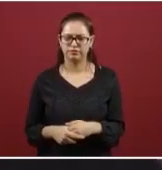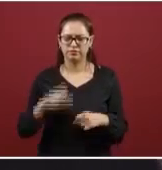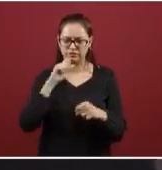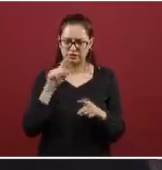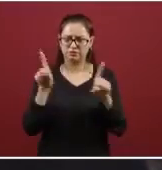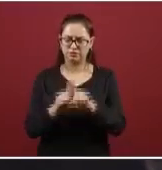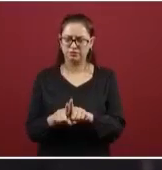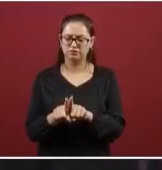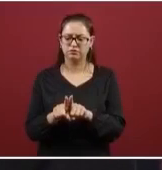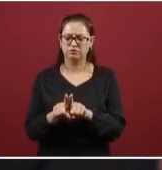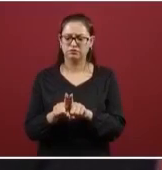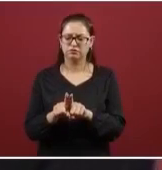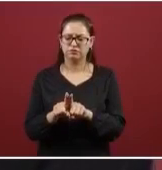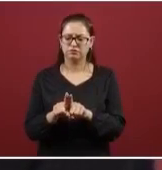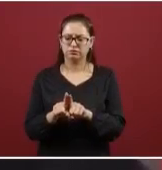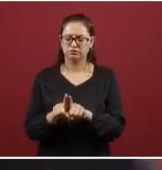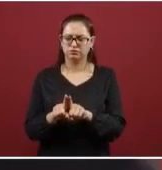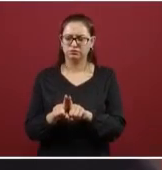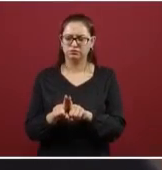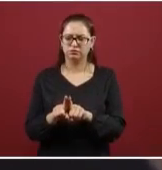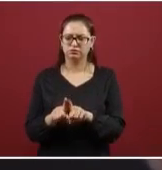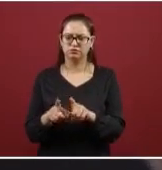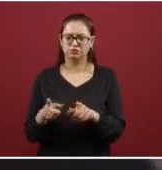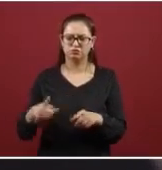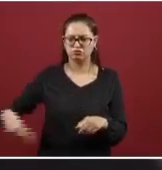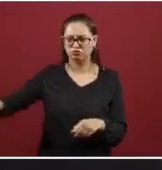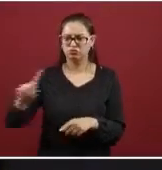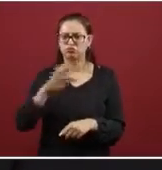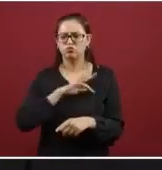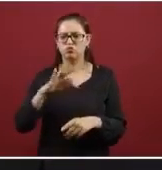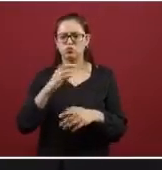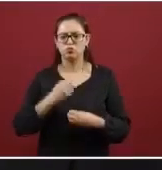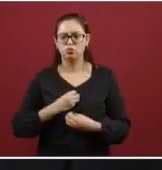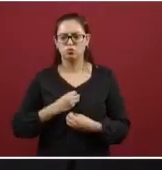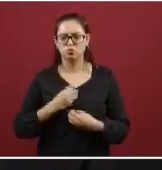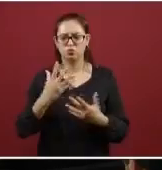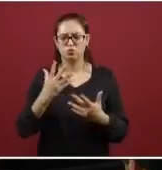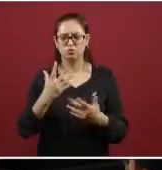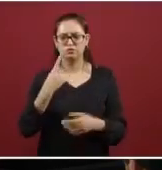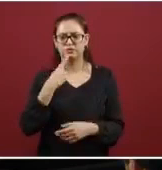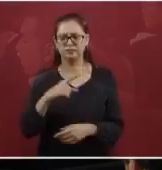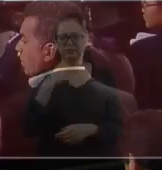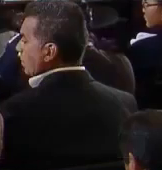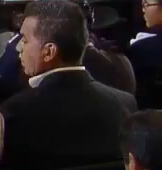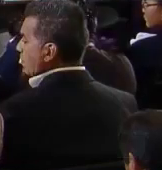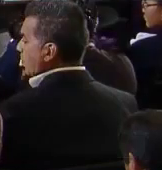incluso se expresen las denuncias